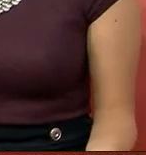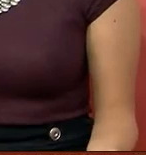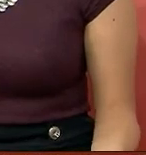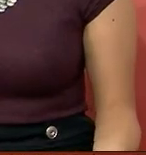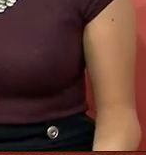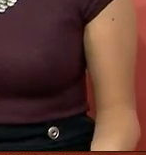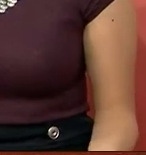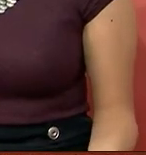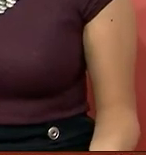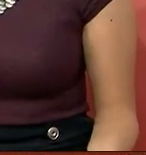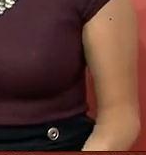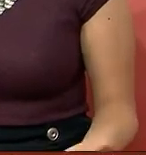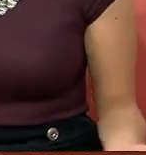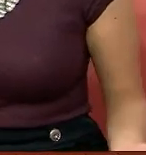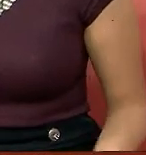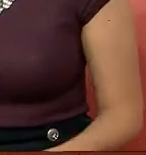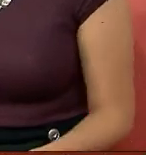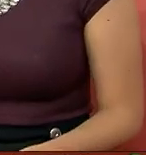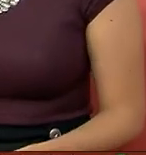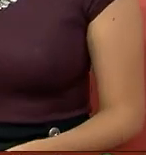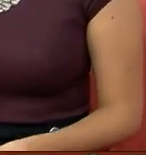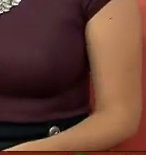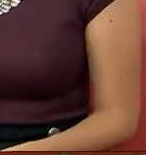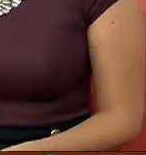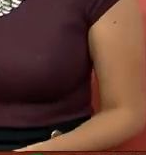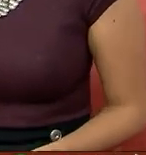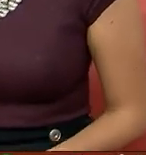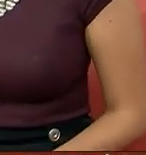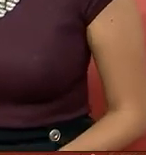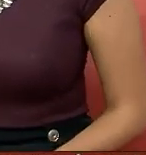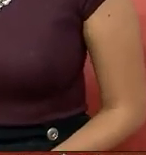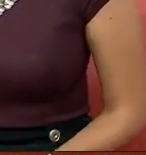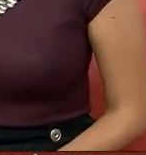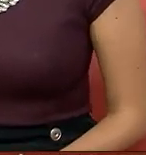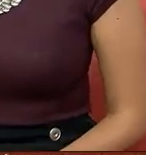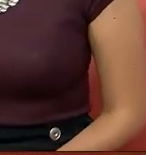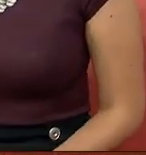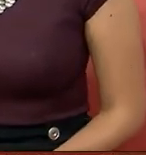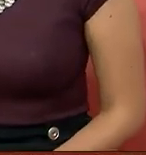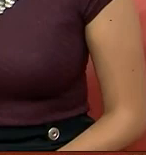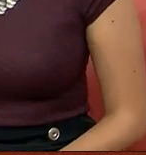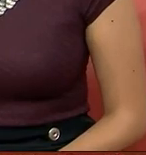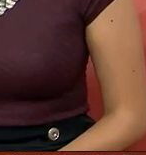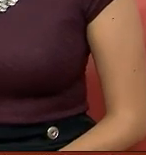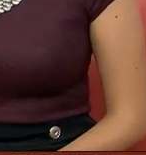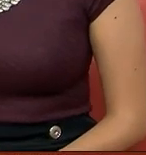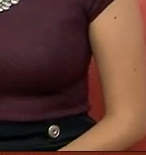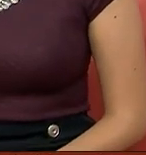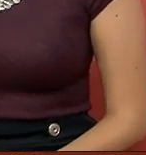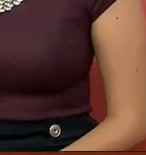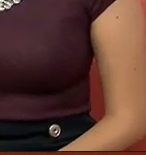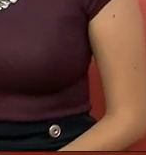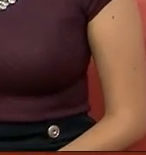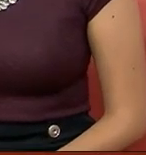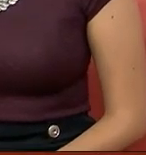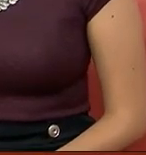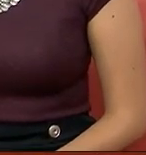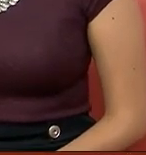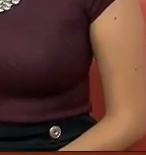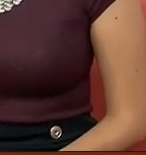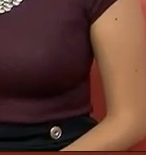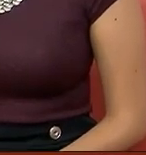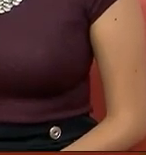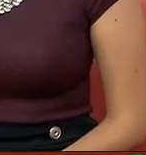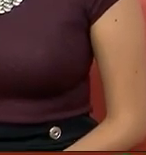realidad aumentada en Marte. Pues es solo una probadita de lo que se puede hacer con la tecnología. Vamos a hacer un breve corte aquí en México al